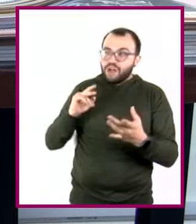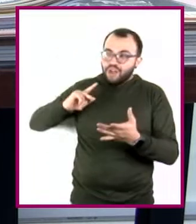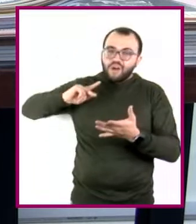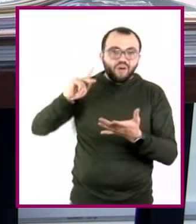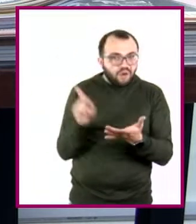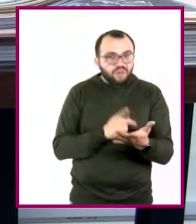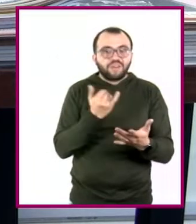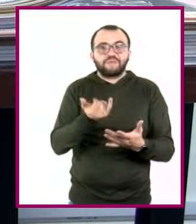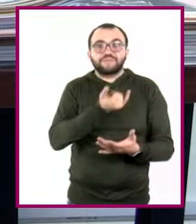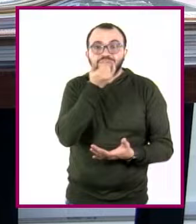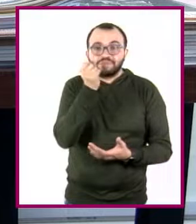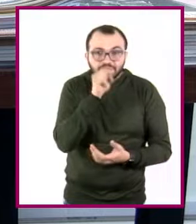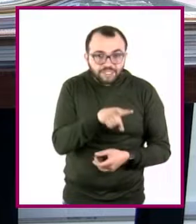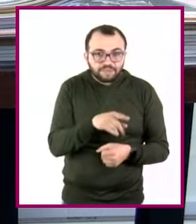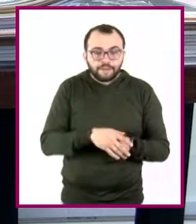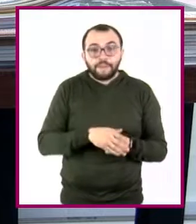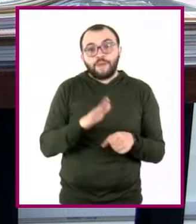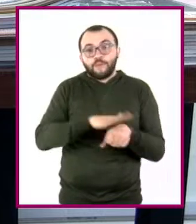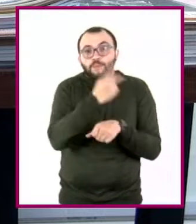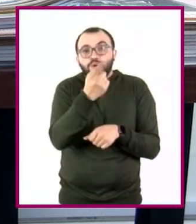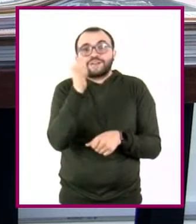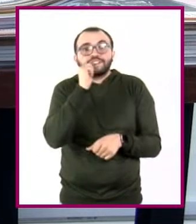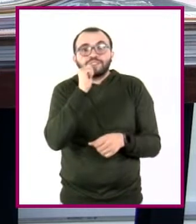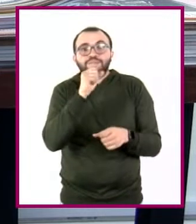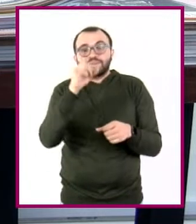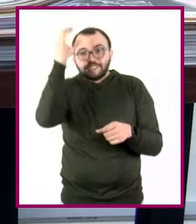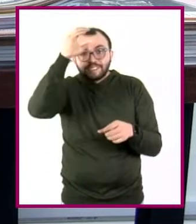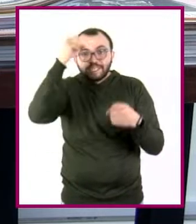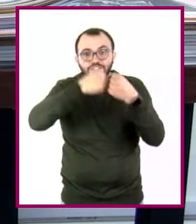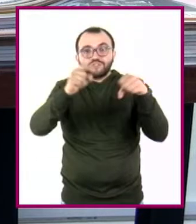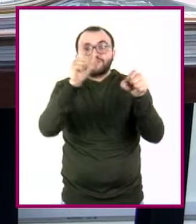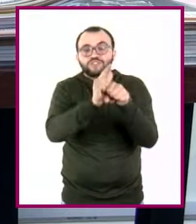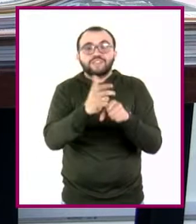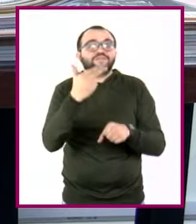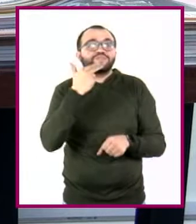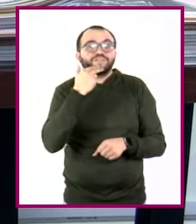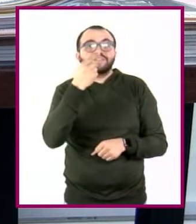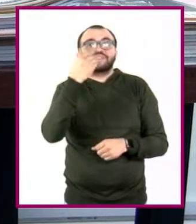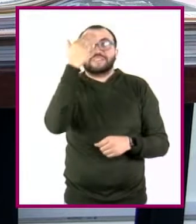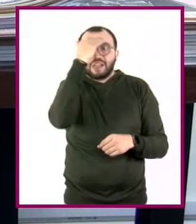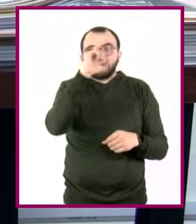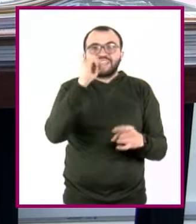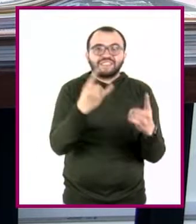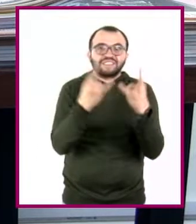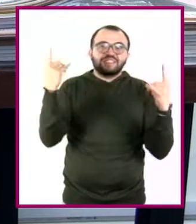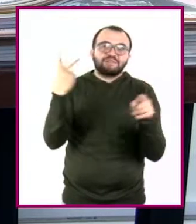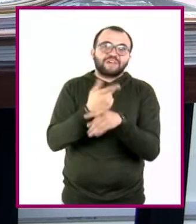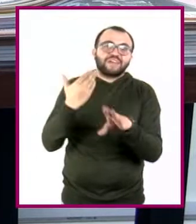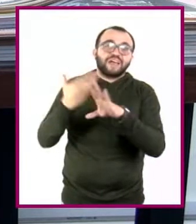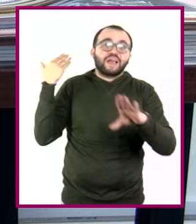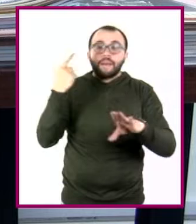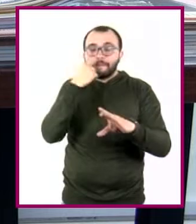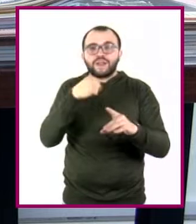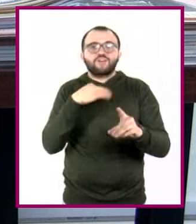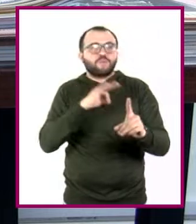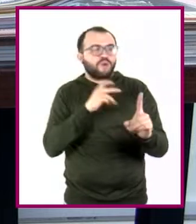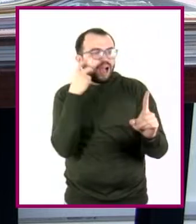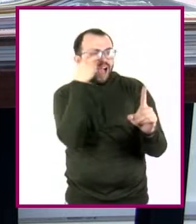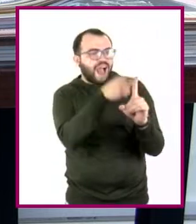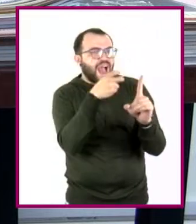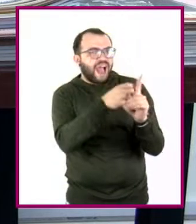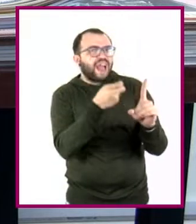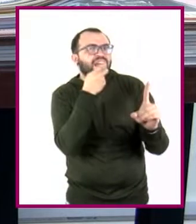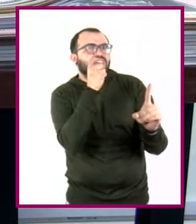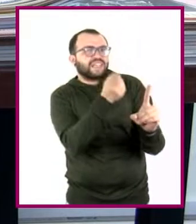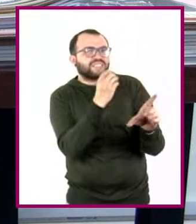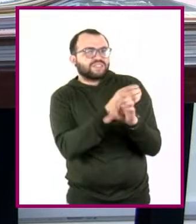ciencias sociales nos sirve mucho saber de historia para poder analizar con sentido crítico los acontecimientos. Nosotros vamos a ver